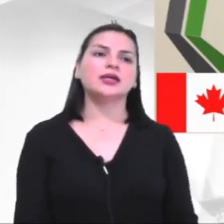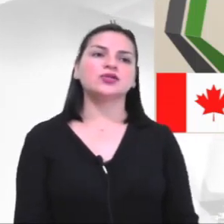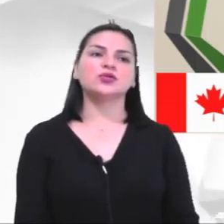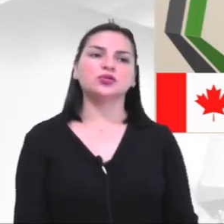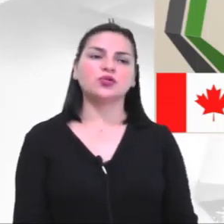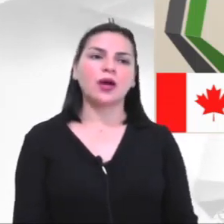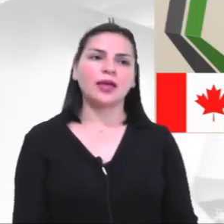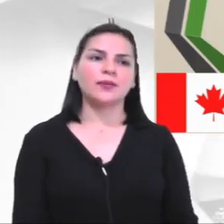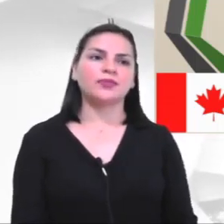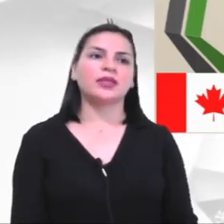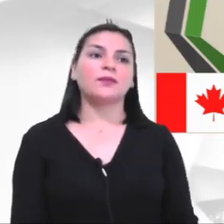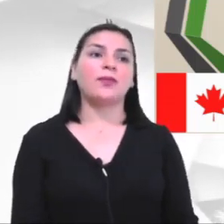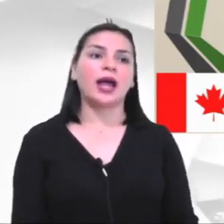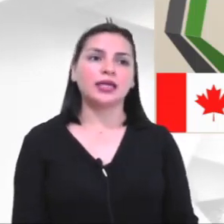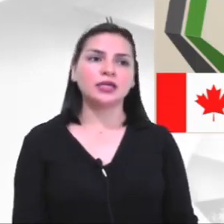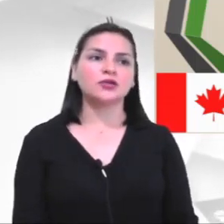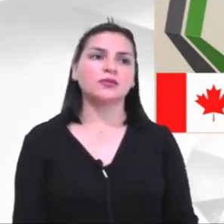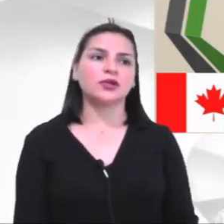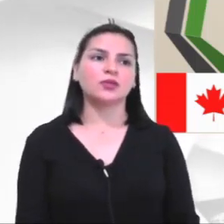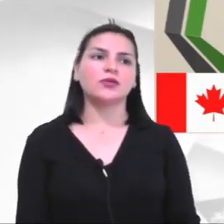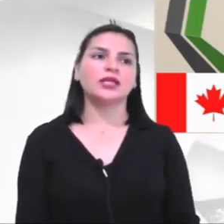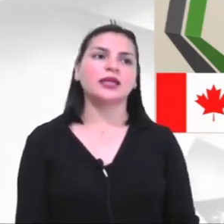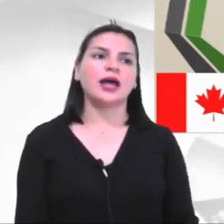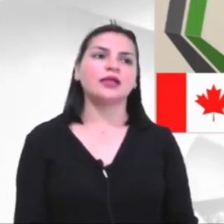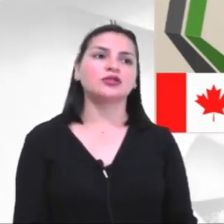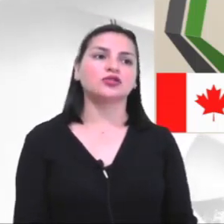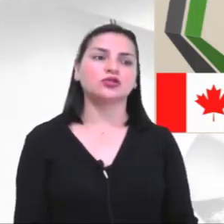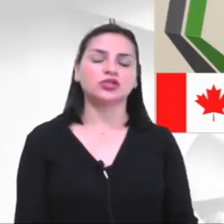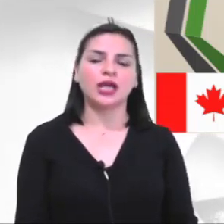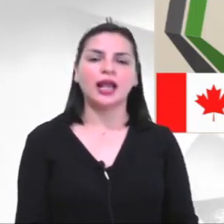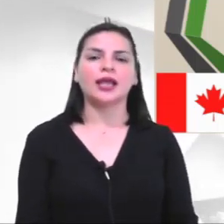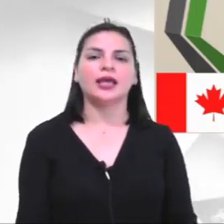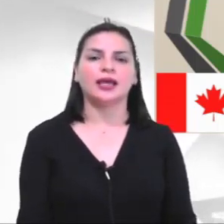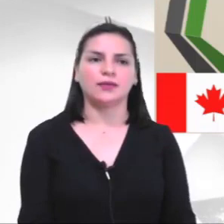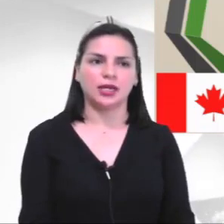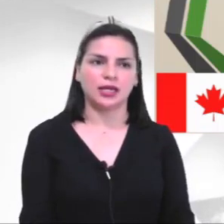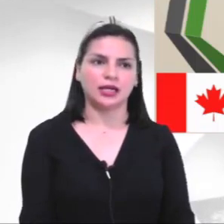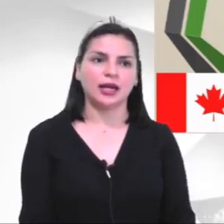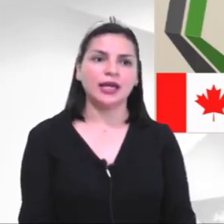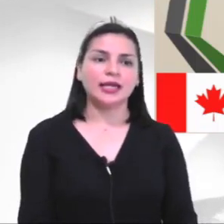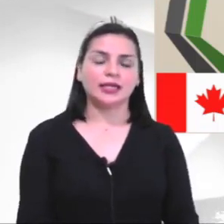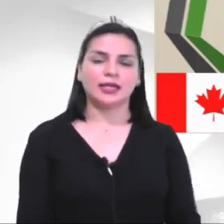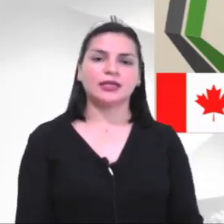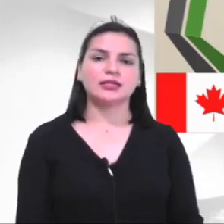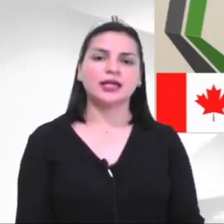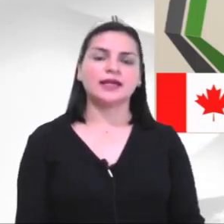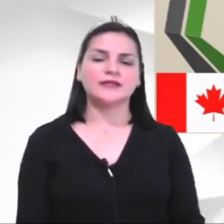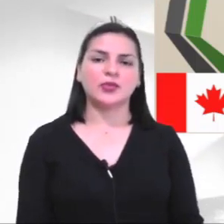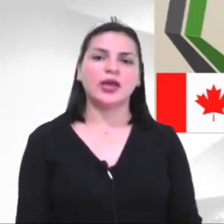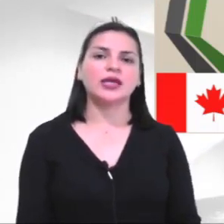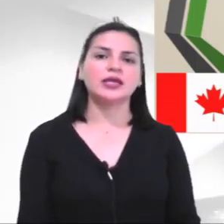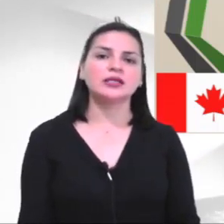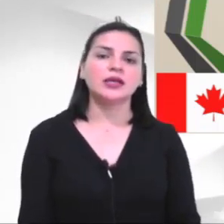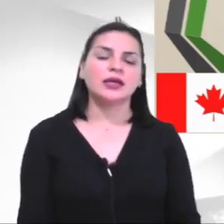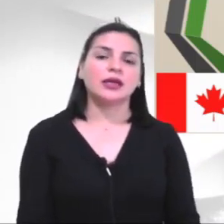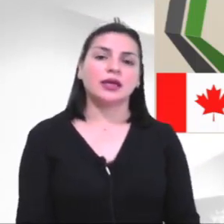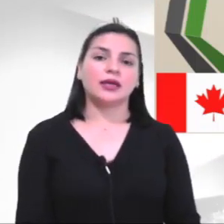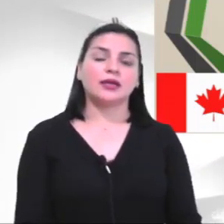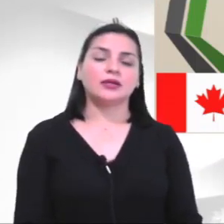siguiente es Uruguay. País con mayor movilidad social en América. Quiere decir que este